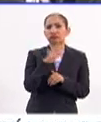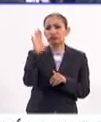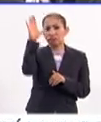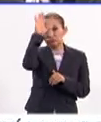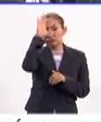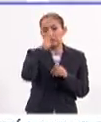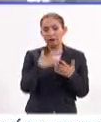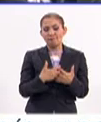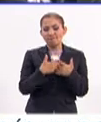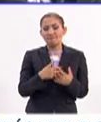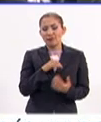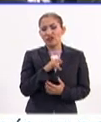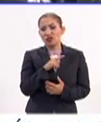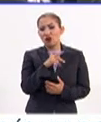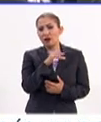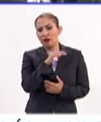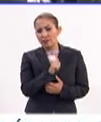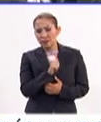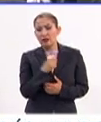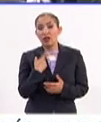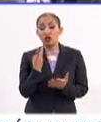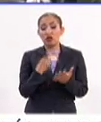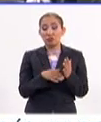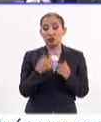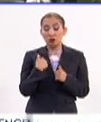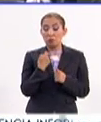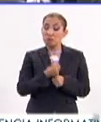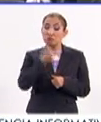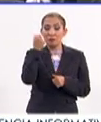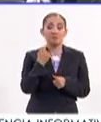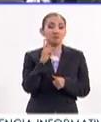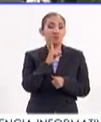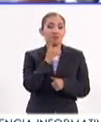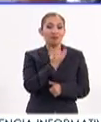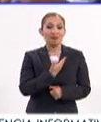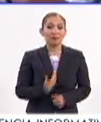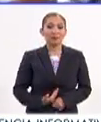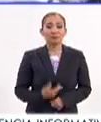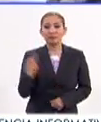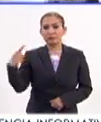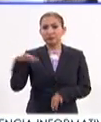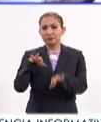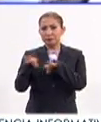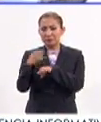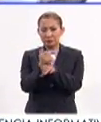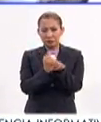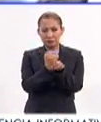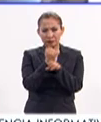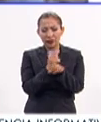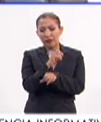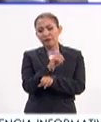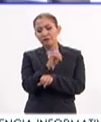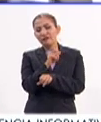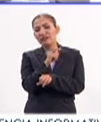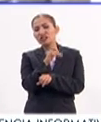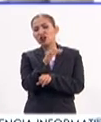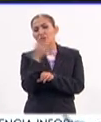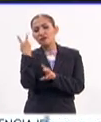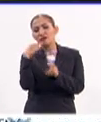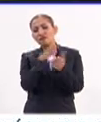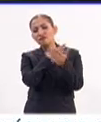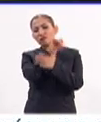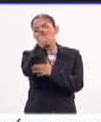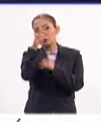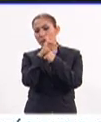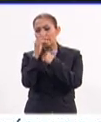ciencias fisiológicas. Y en 2000 fui la primera mujer presidenta. Su trabajo en investigación fisiológica la hizo viajar a